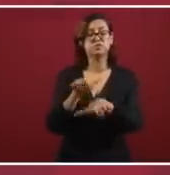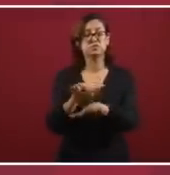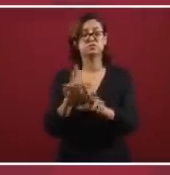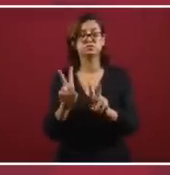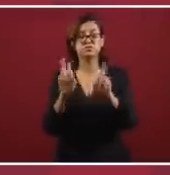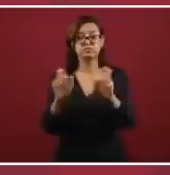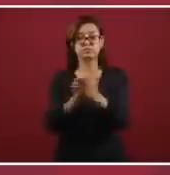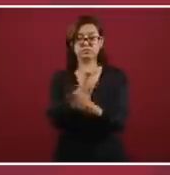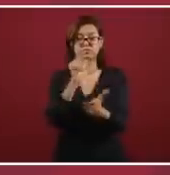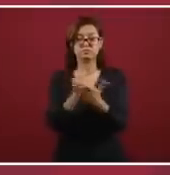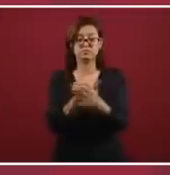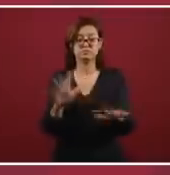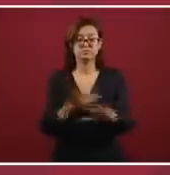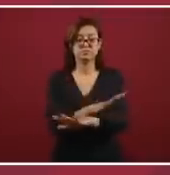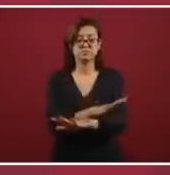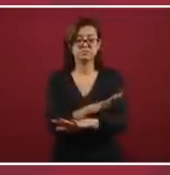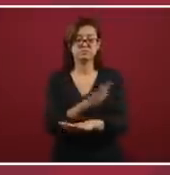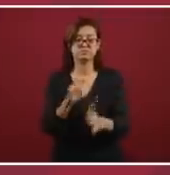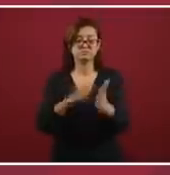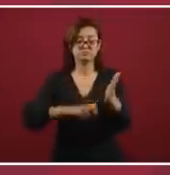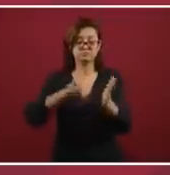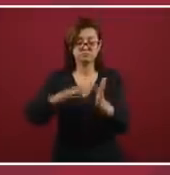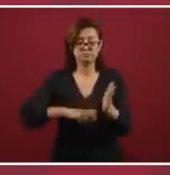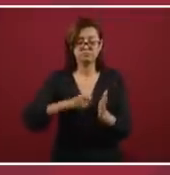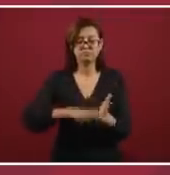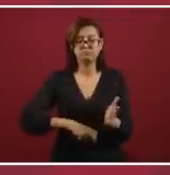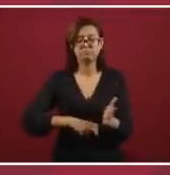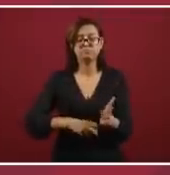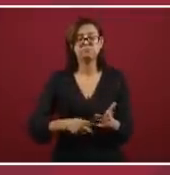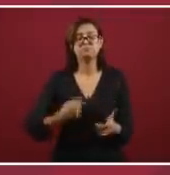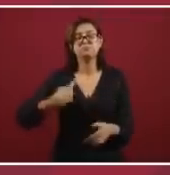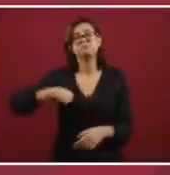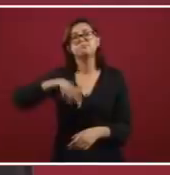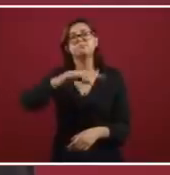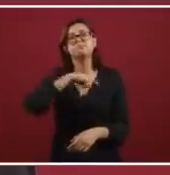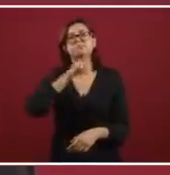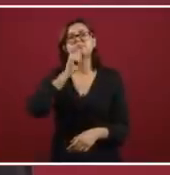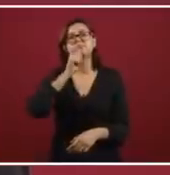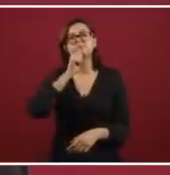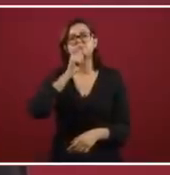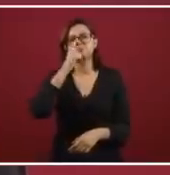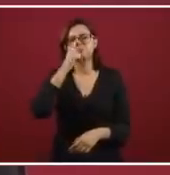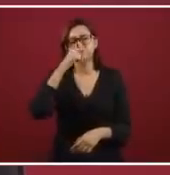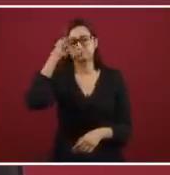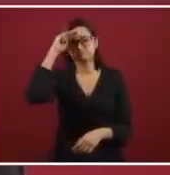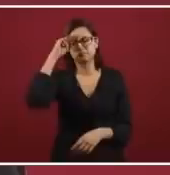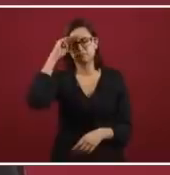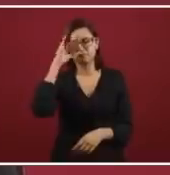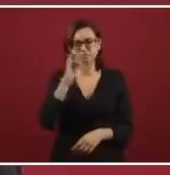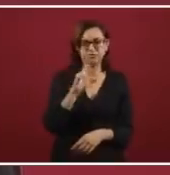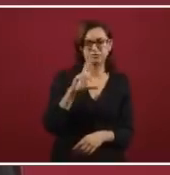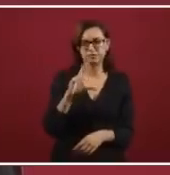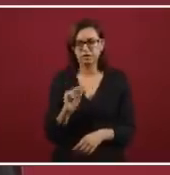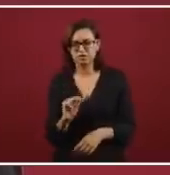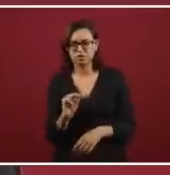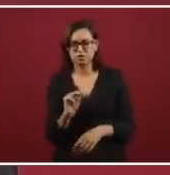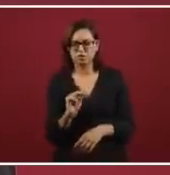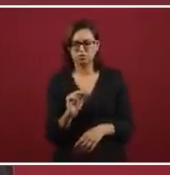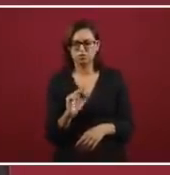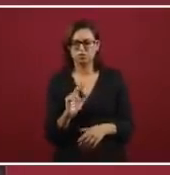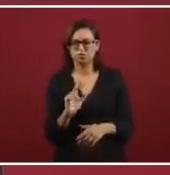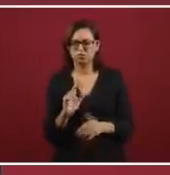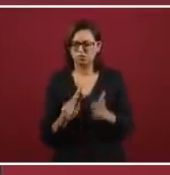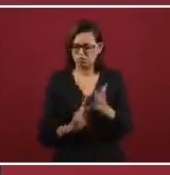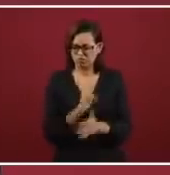energética, no hemos decidido y hay el compromiso de que no vamos